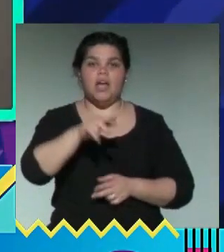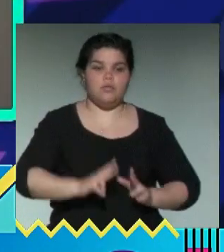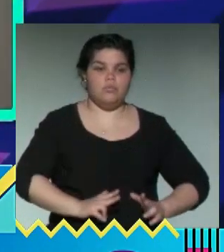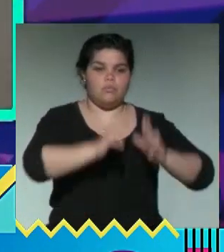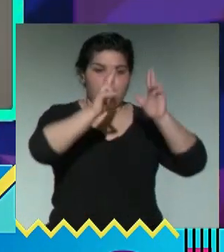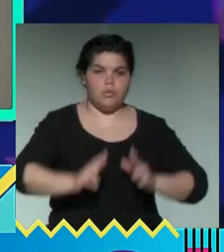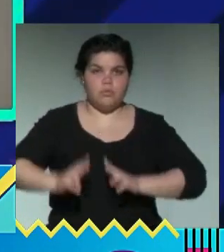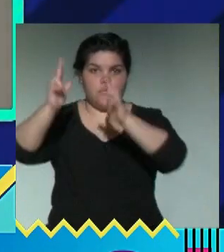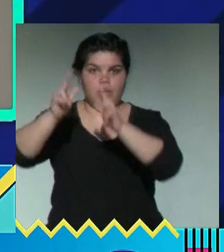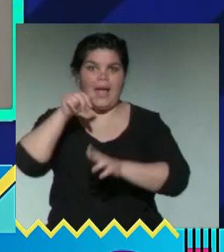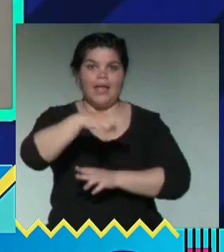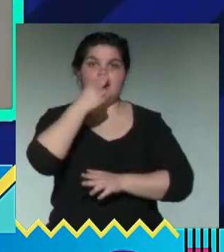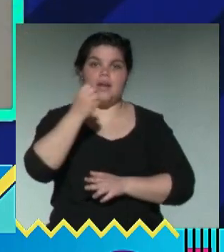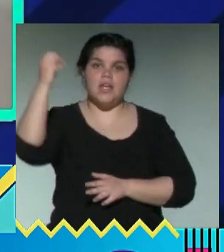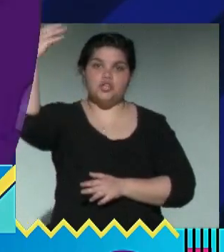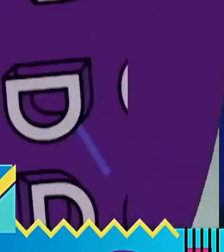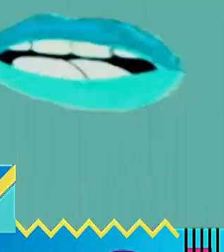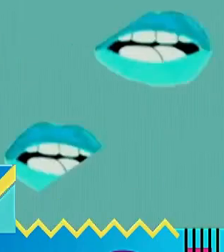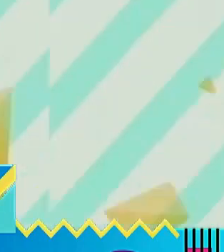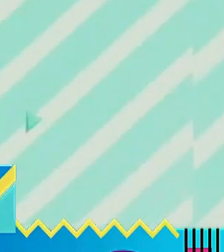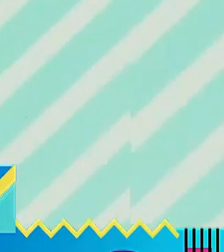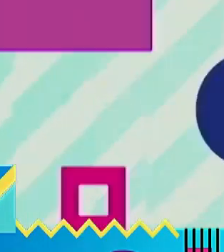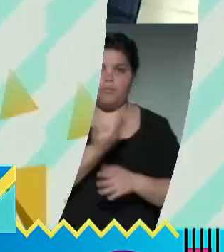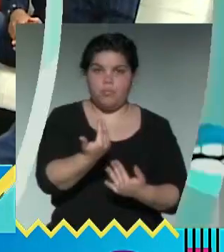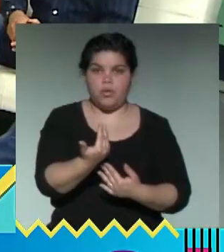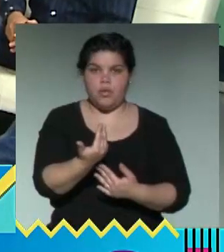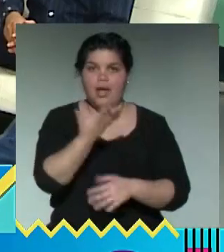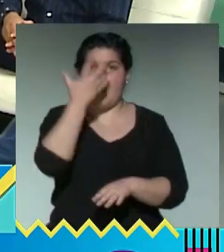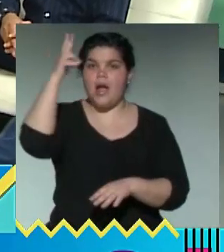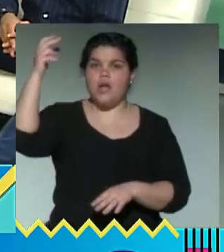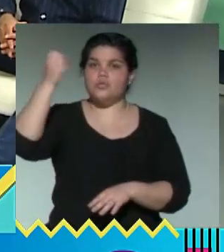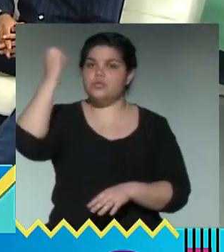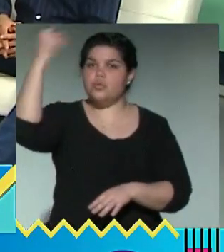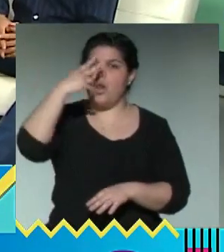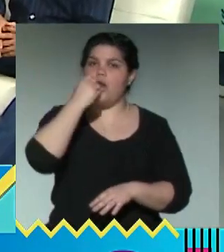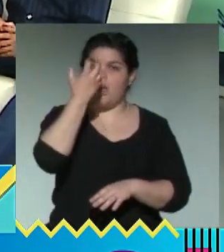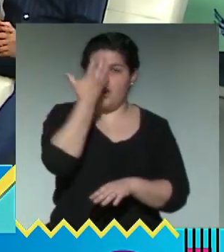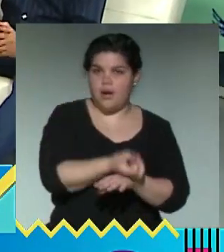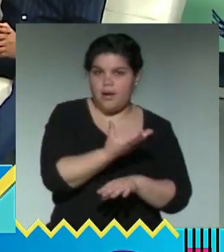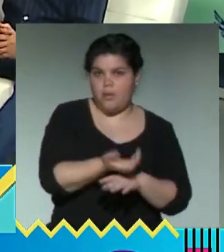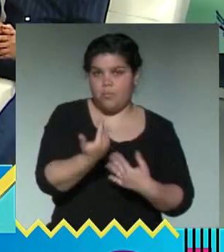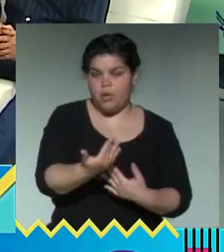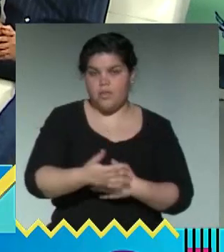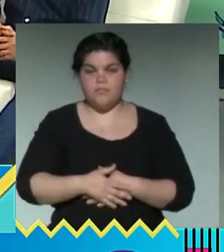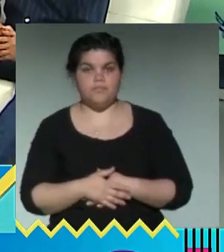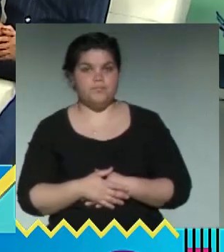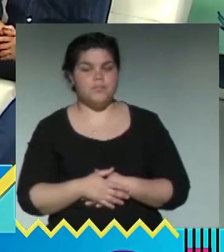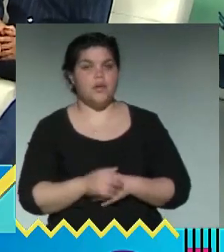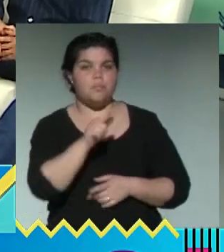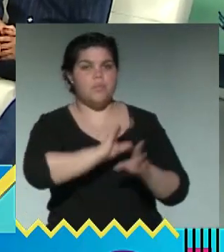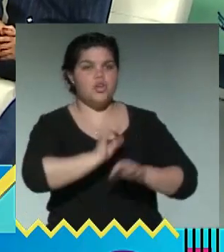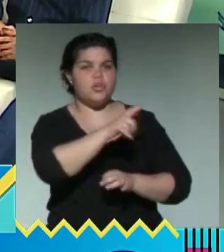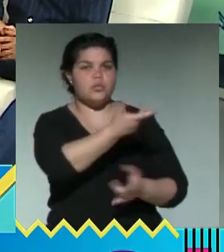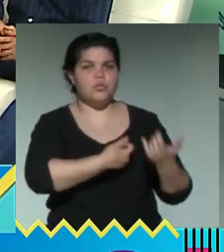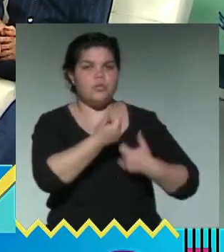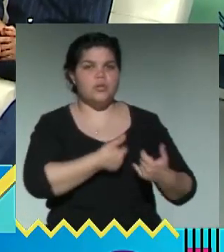solar. Bien, presentado entonces ese proyecto, vamos a seguir hablando también de la universidad, pero conocer también, Ana, tu proyecto, ¿sí? De Ducha de Sol. Ducha de Sol